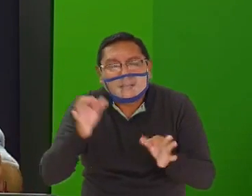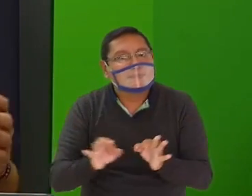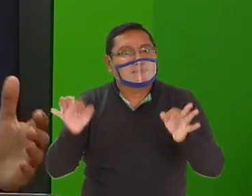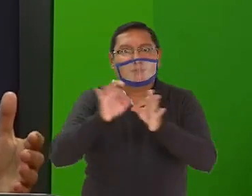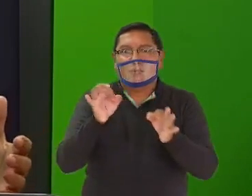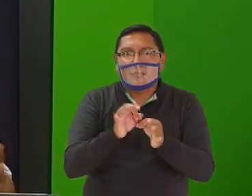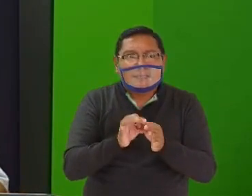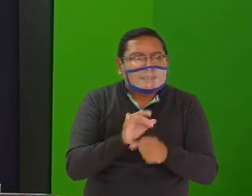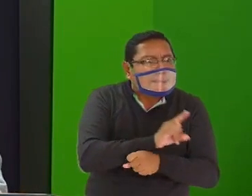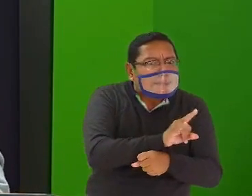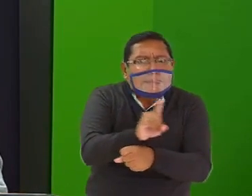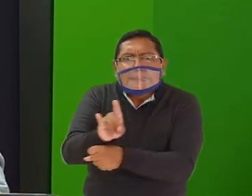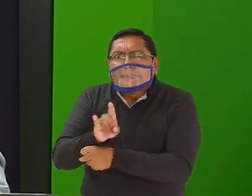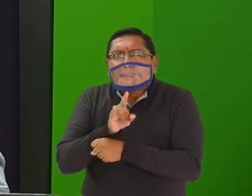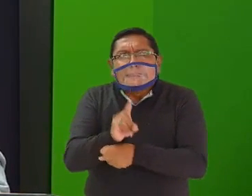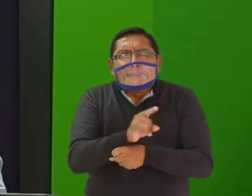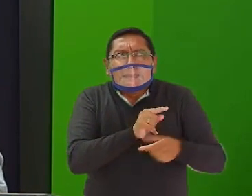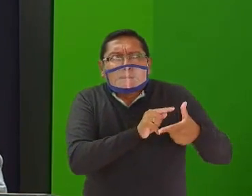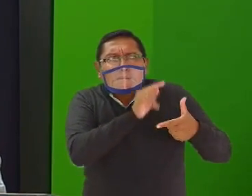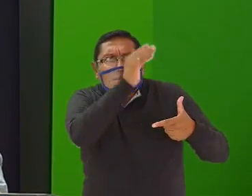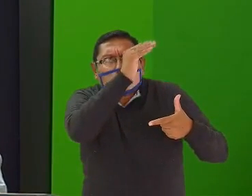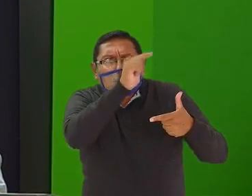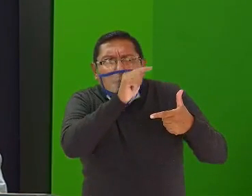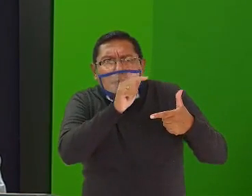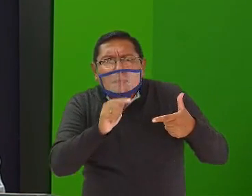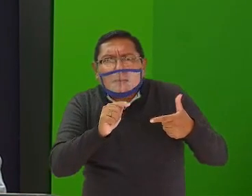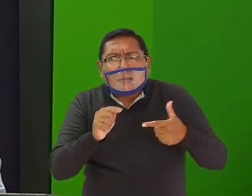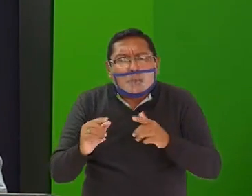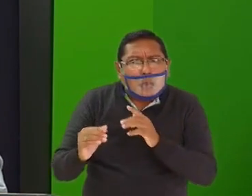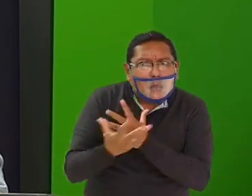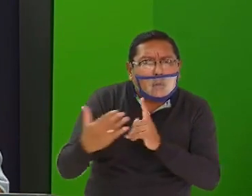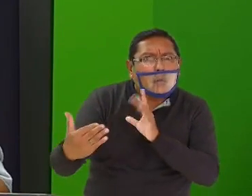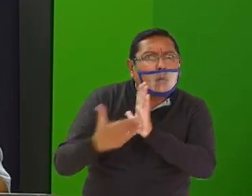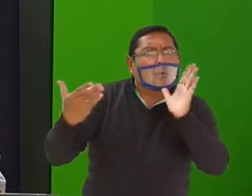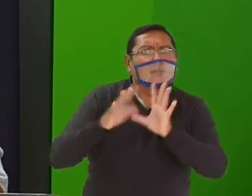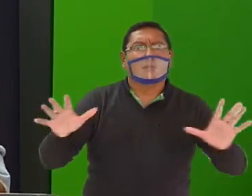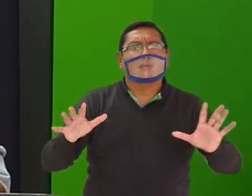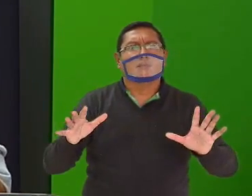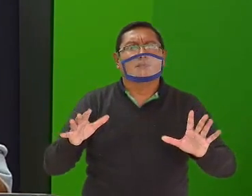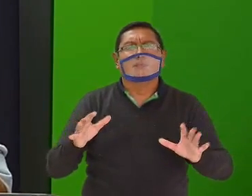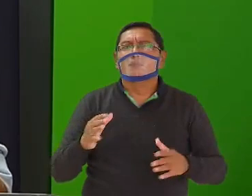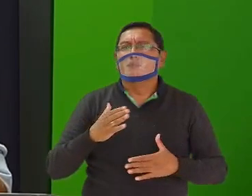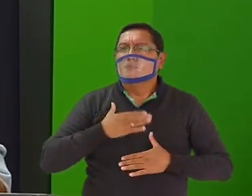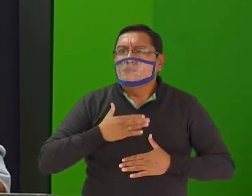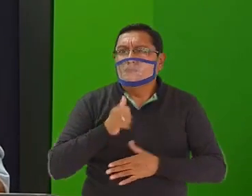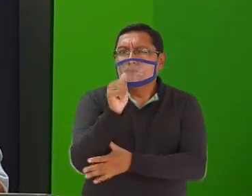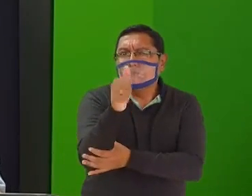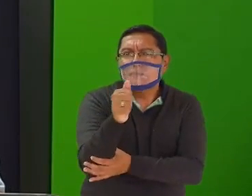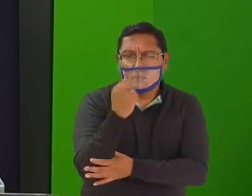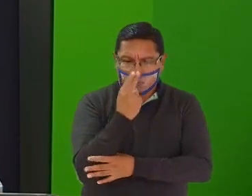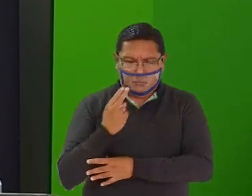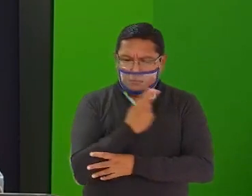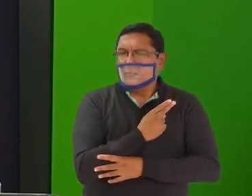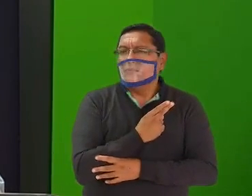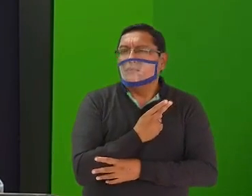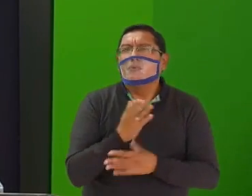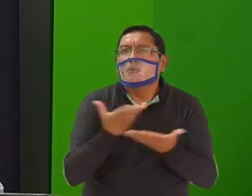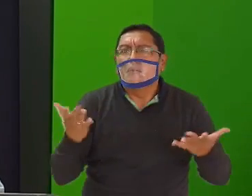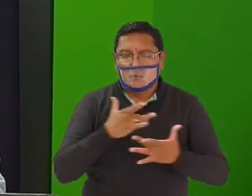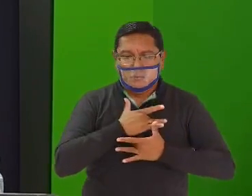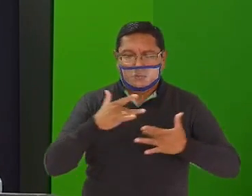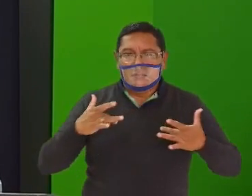por supuesto, cualquier amenaza de rebrote. El compromiso es con nuestra salud, con la salud de los